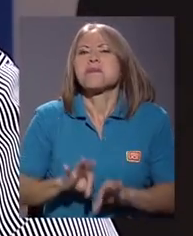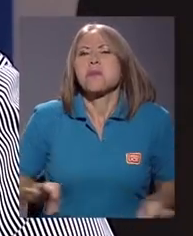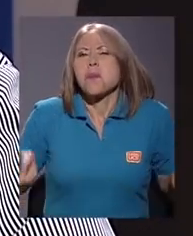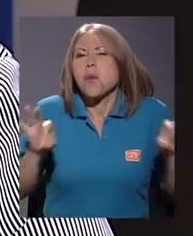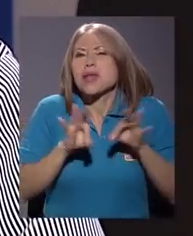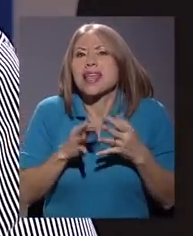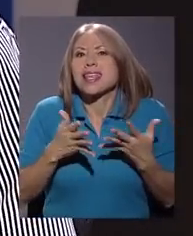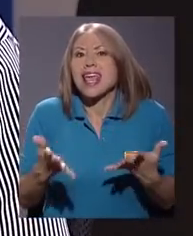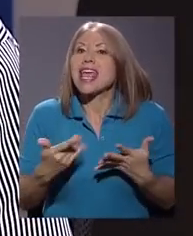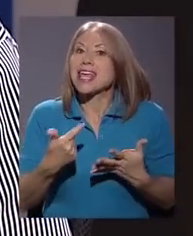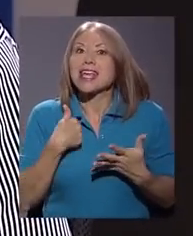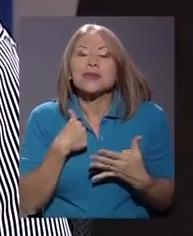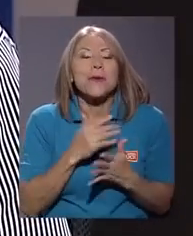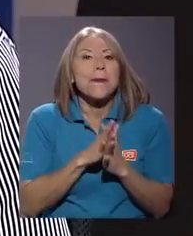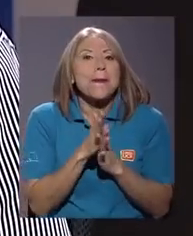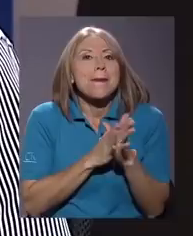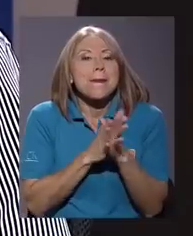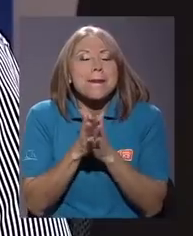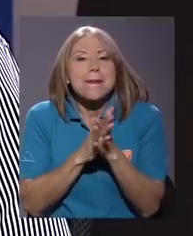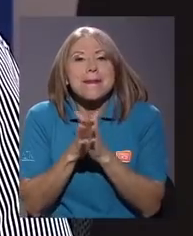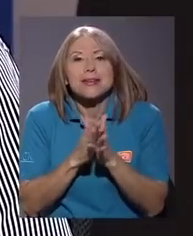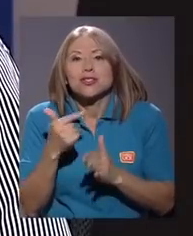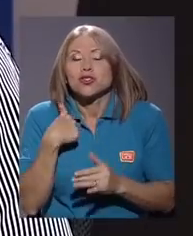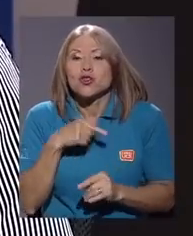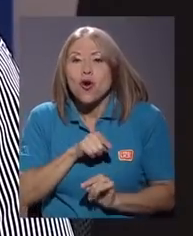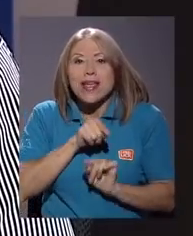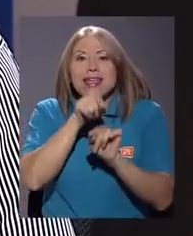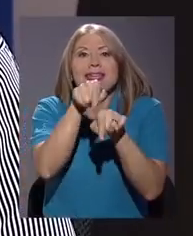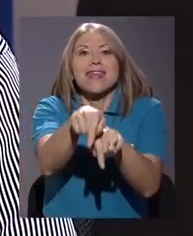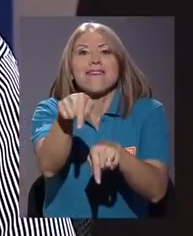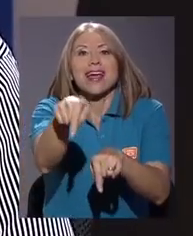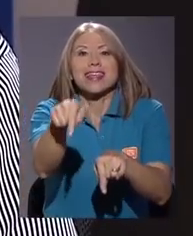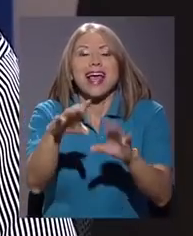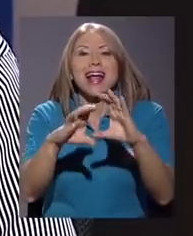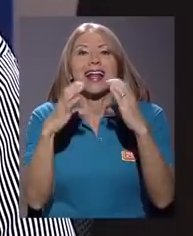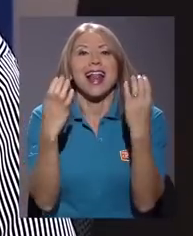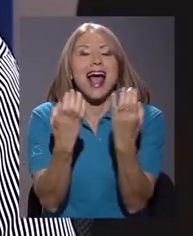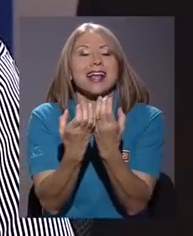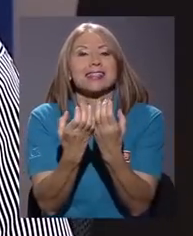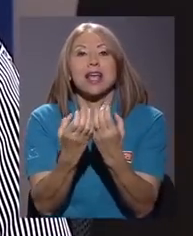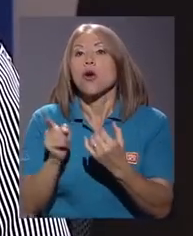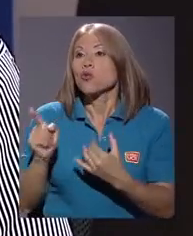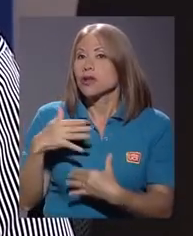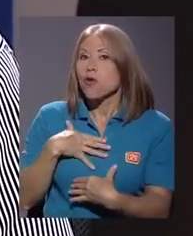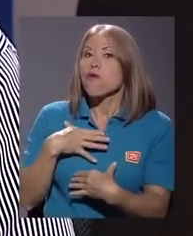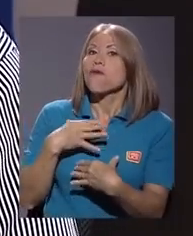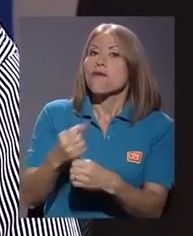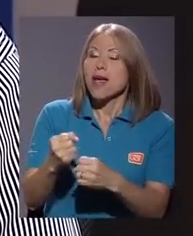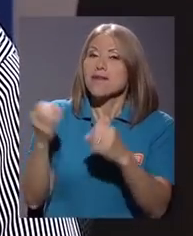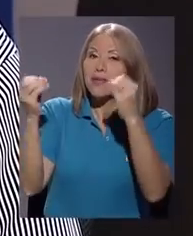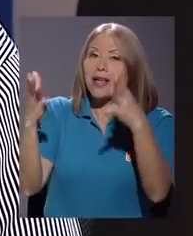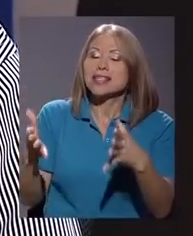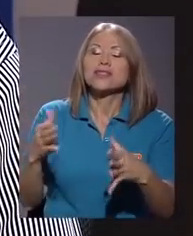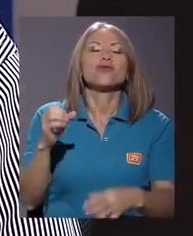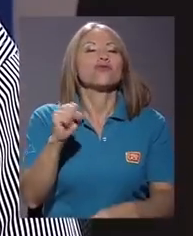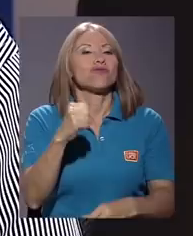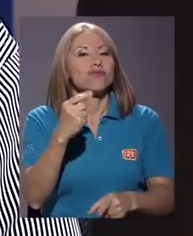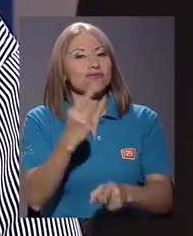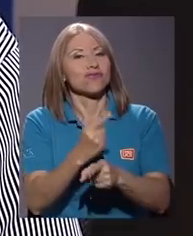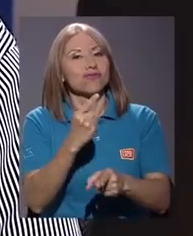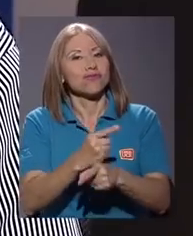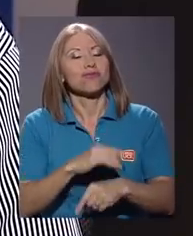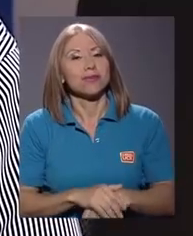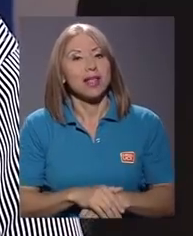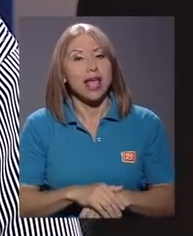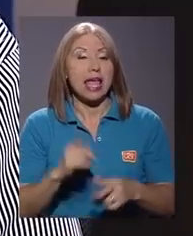con muy buena disposición a esa clase Porque tenía esa cercanía confiabas en el ma confiaba en el profesor exactamente entonces